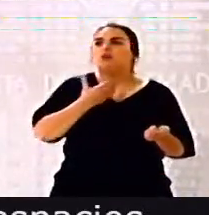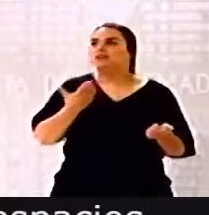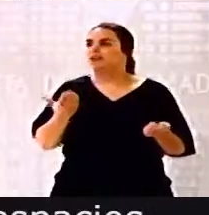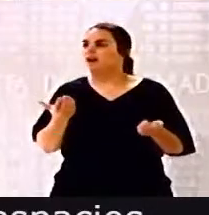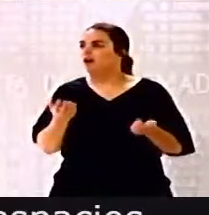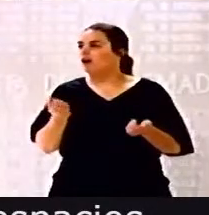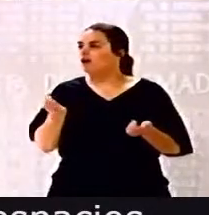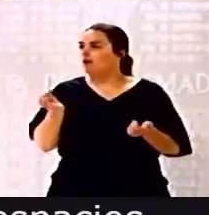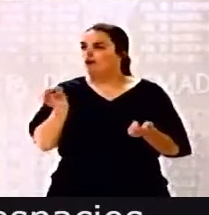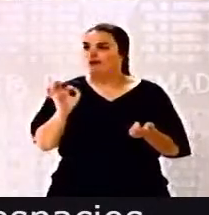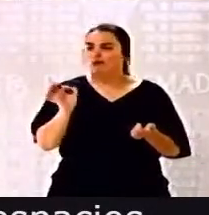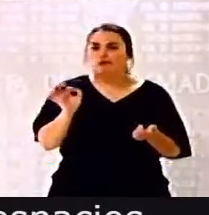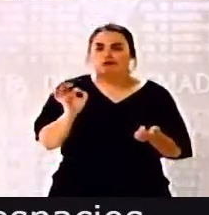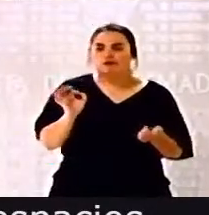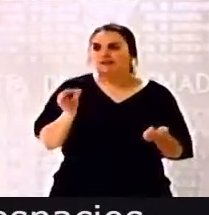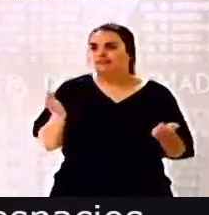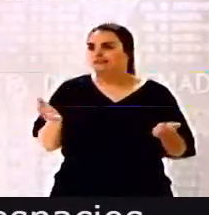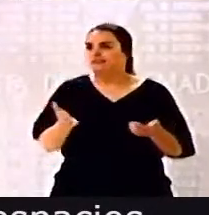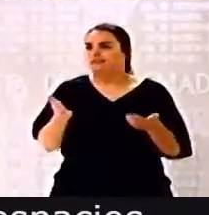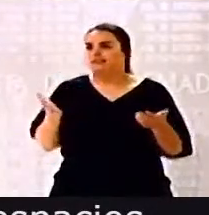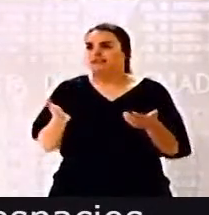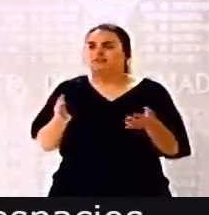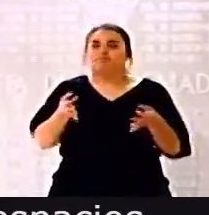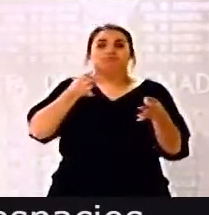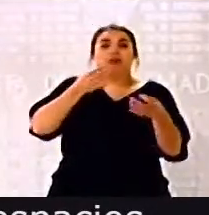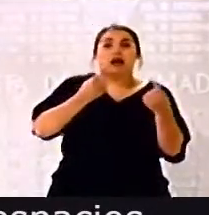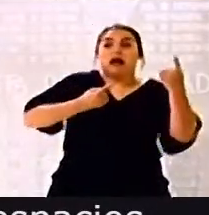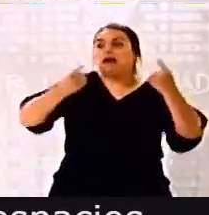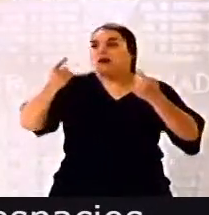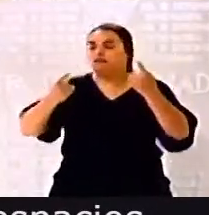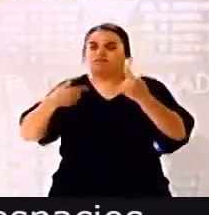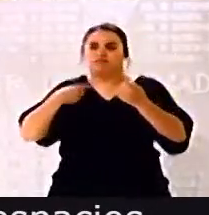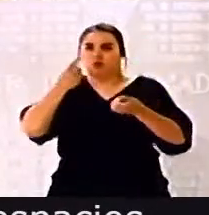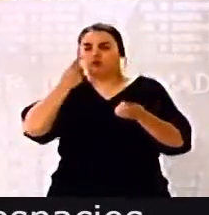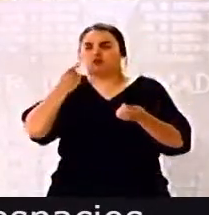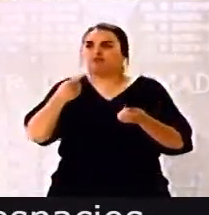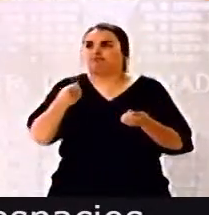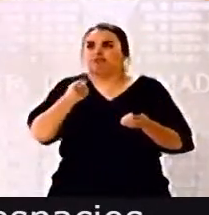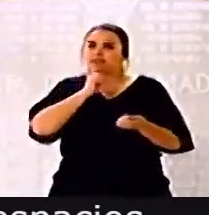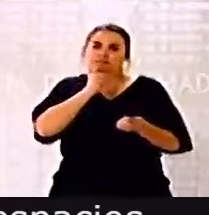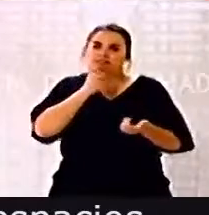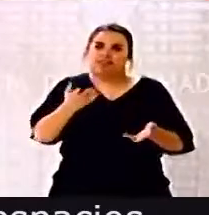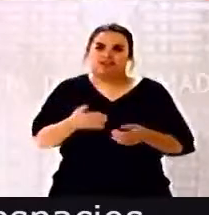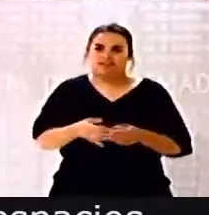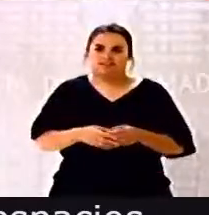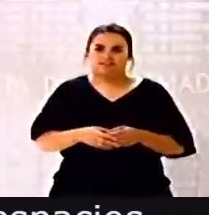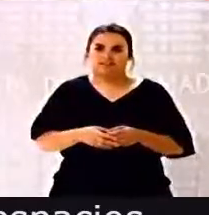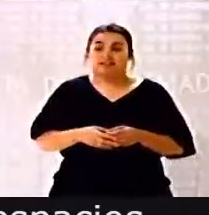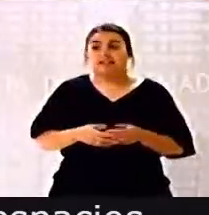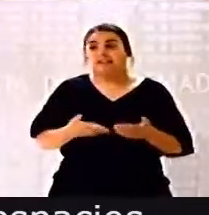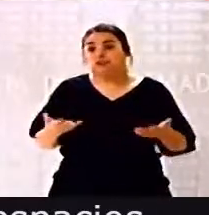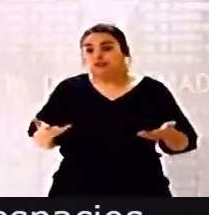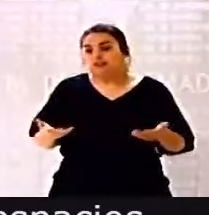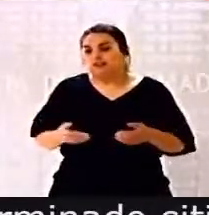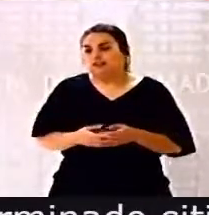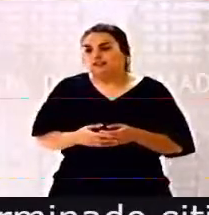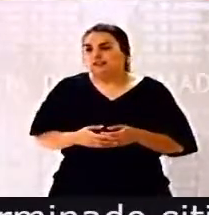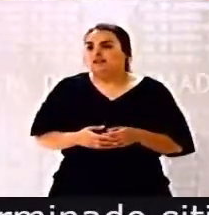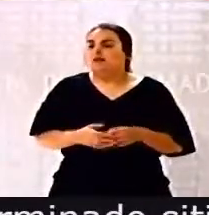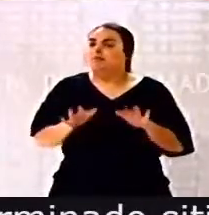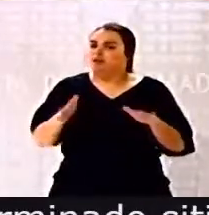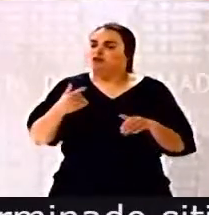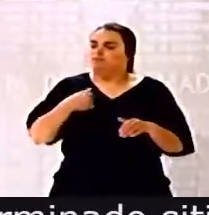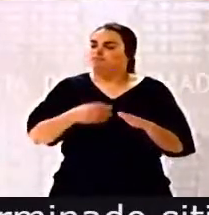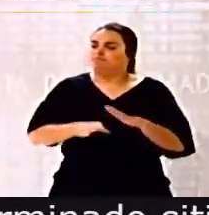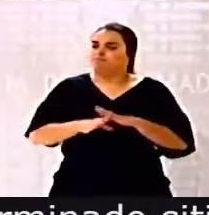quién controla el aforo en determinados sitios, ¿no? Es difícil, pero sí que